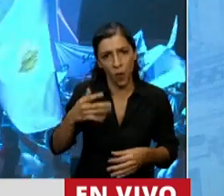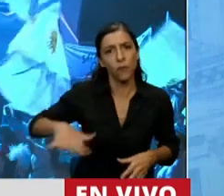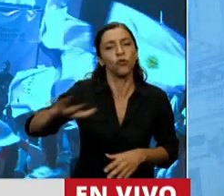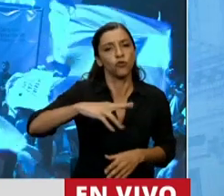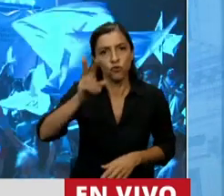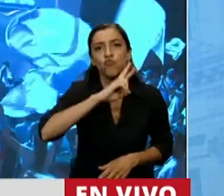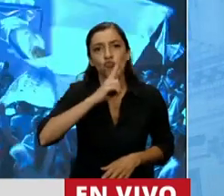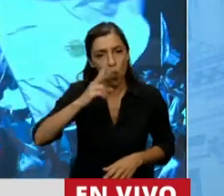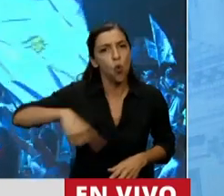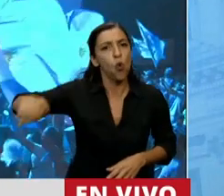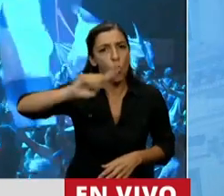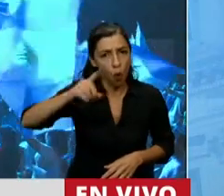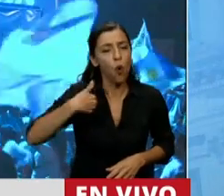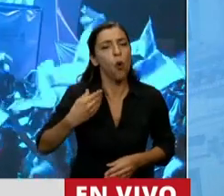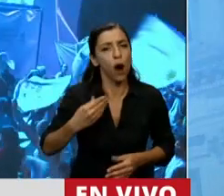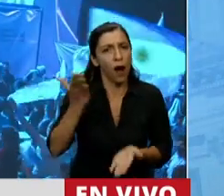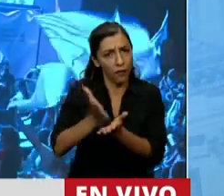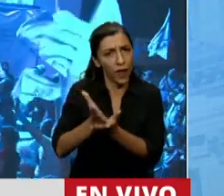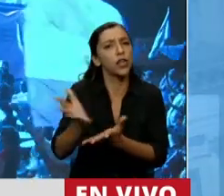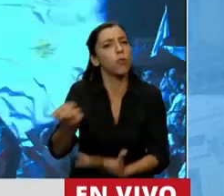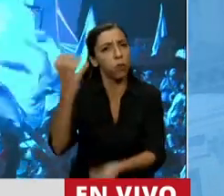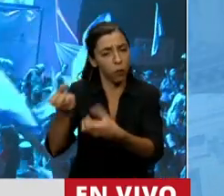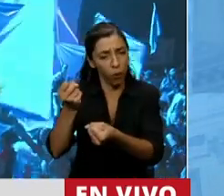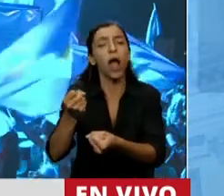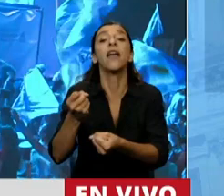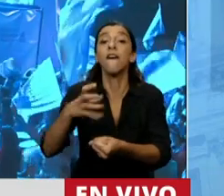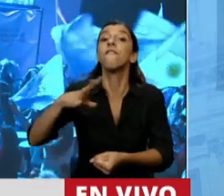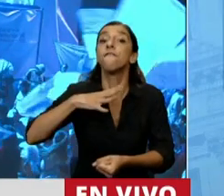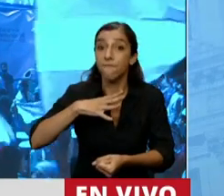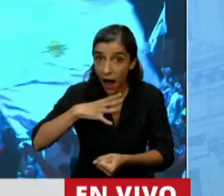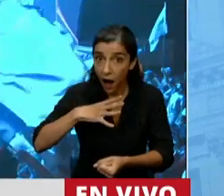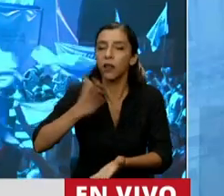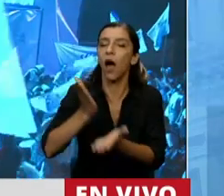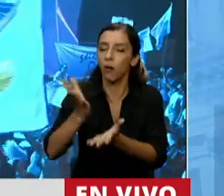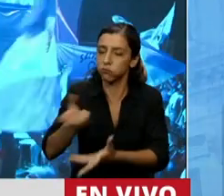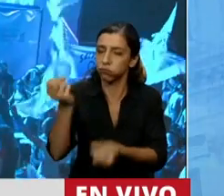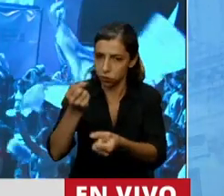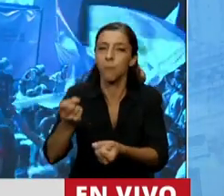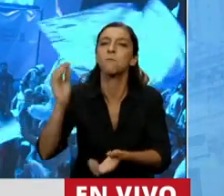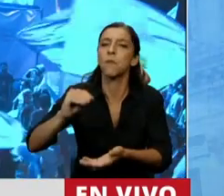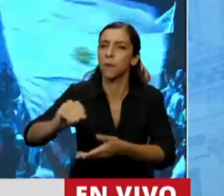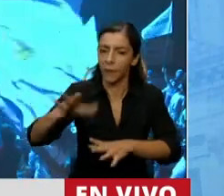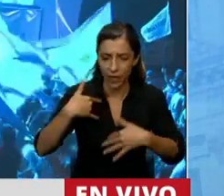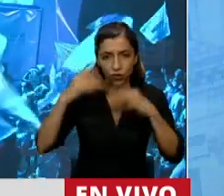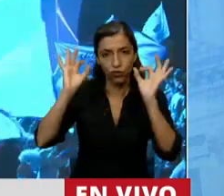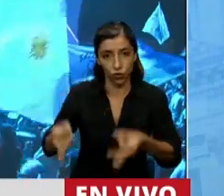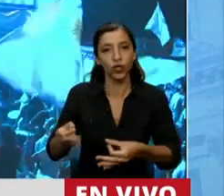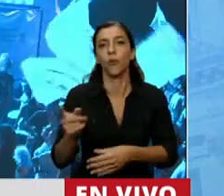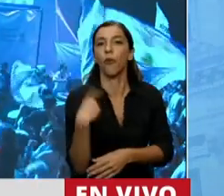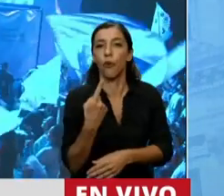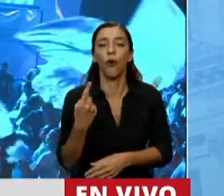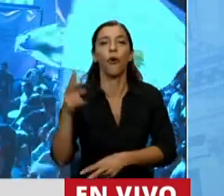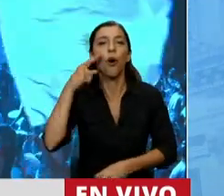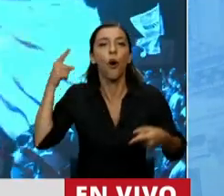la sociedad aún está en deuda. Para darle un reconocimiento concreto en busca de dar igualdad